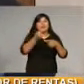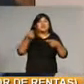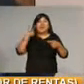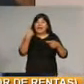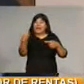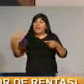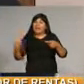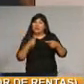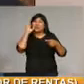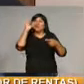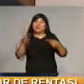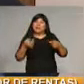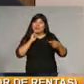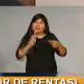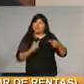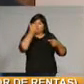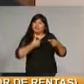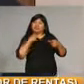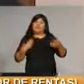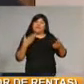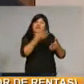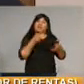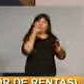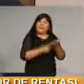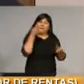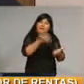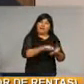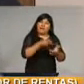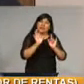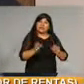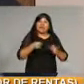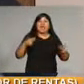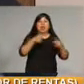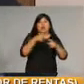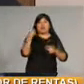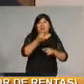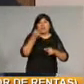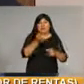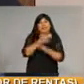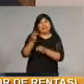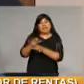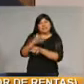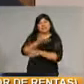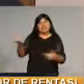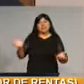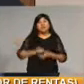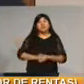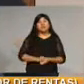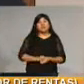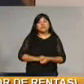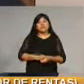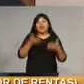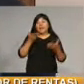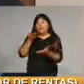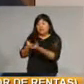los contribuyentes por sí solos tengan que cumplir con sus obligaciones del objetivo principal de la dirección de rentas así que les pido